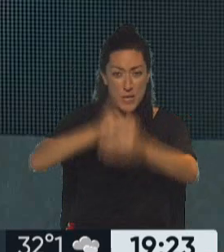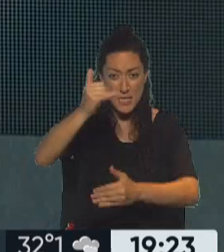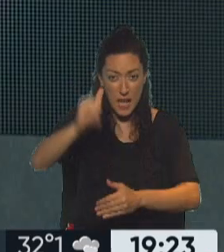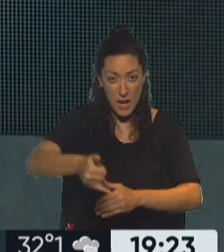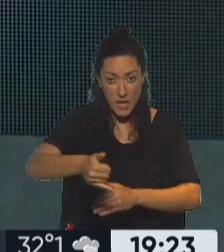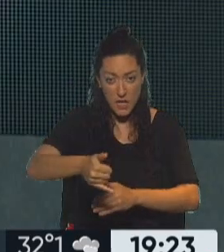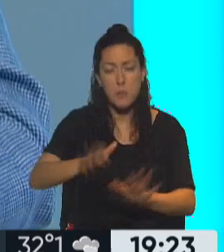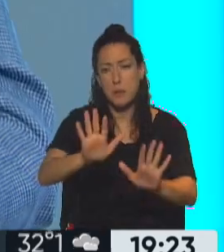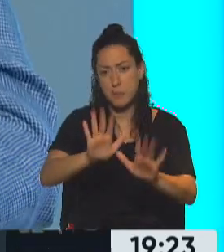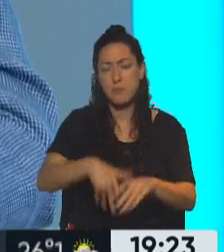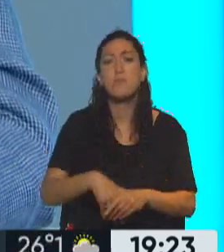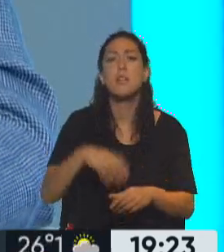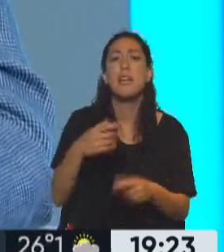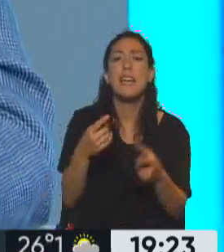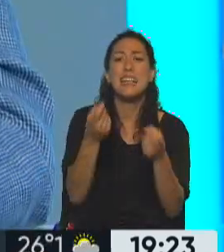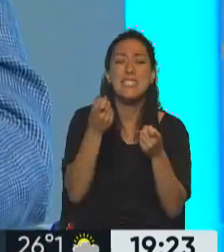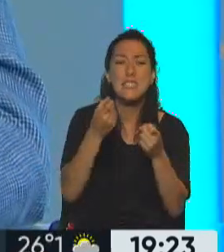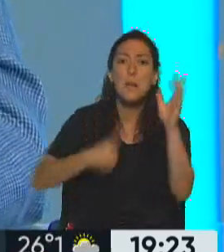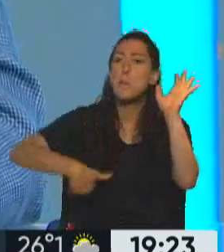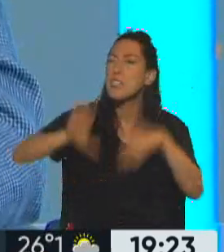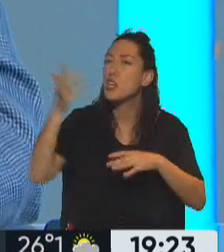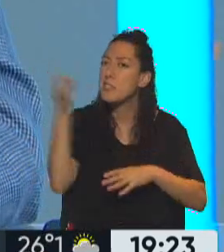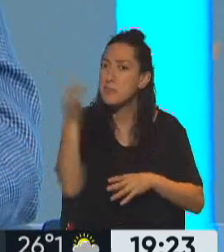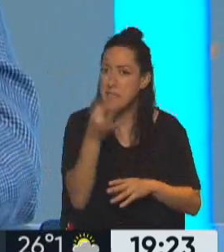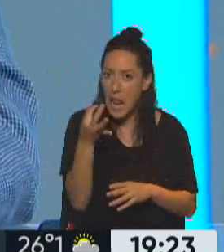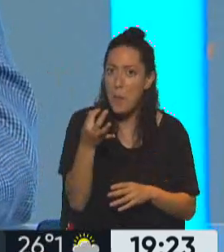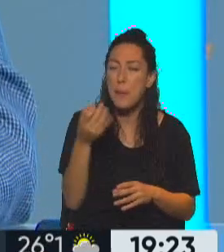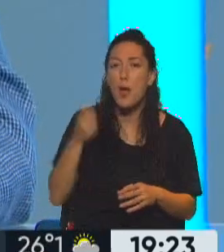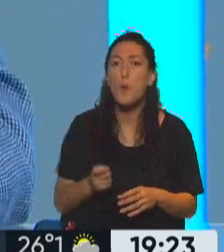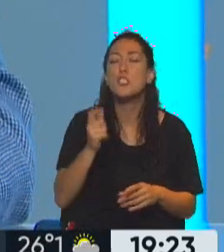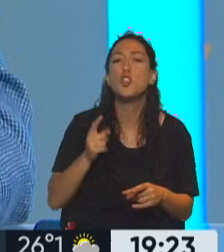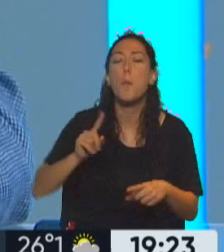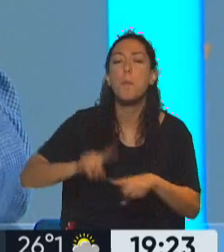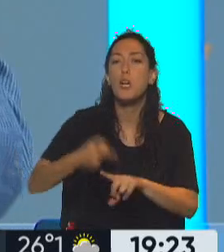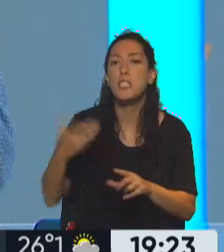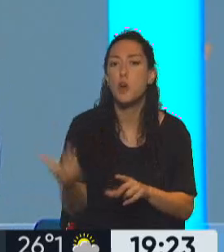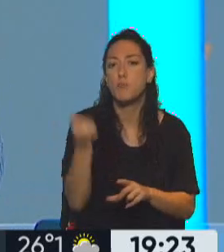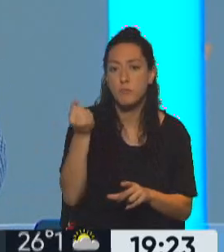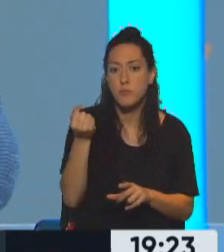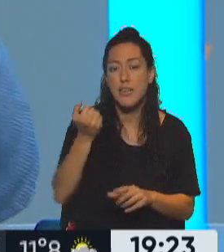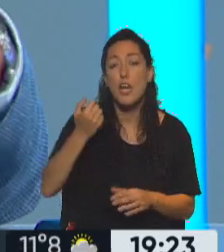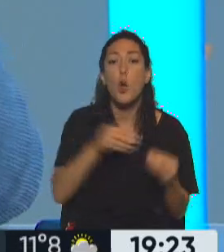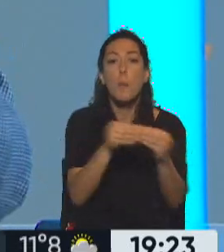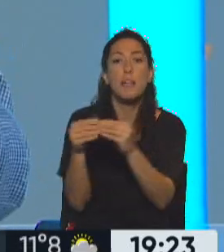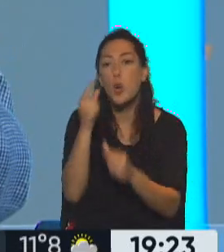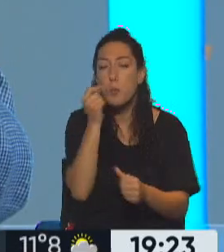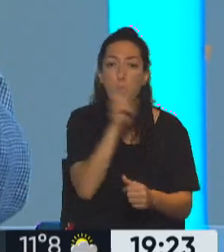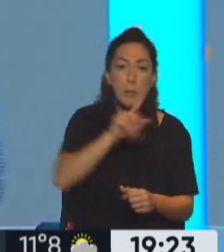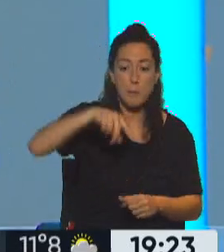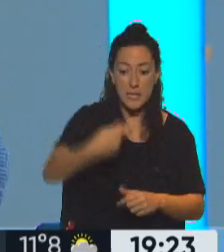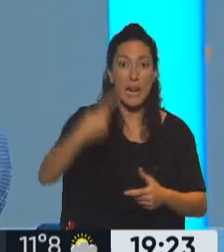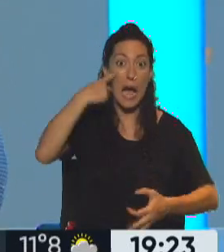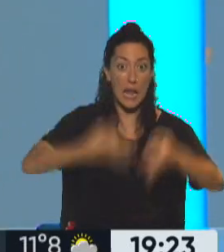necesitan ahora se necesita una mayoría especial para que se logre el juicio político lo que vamos a analizar con compañías y compañeras mañana